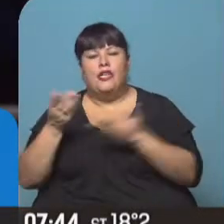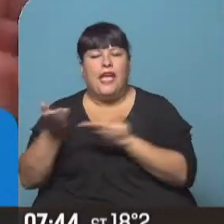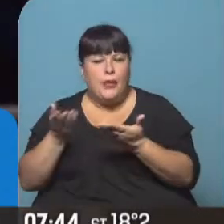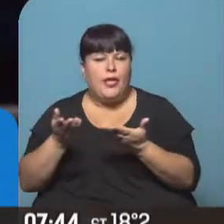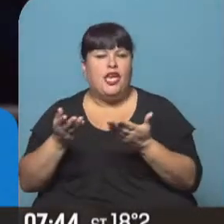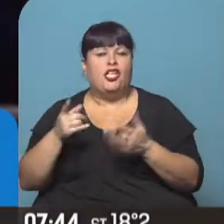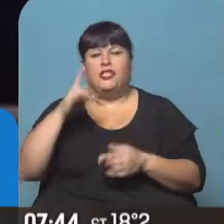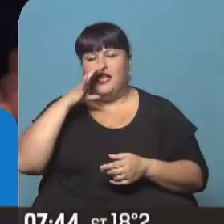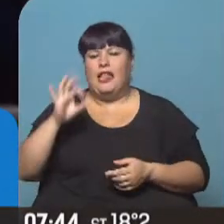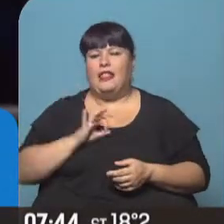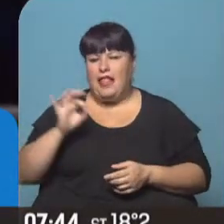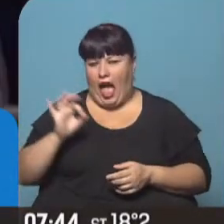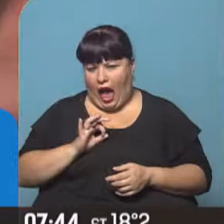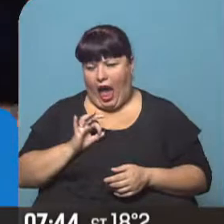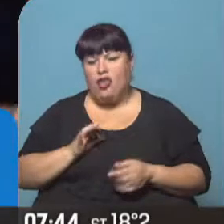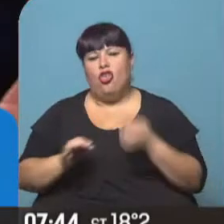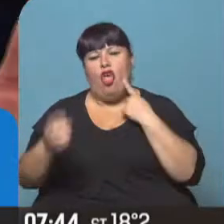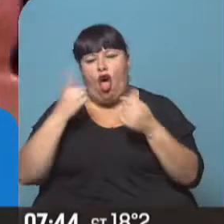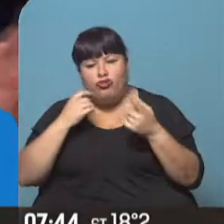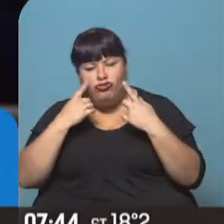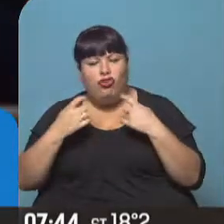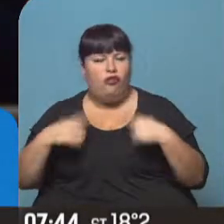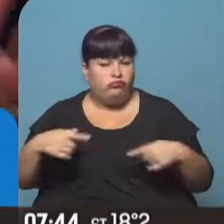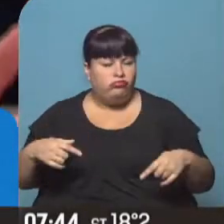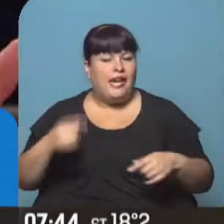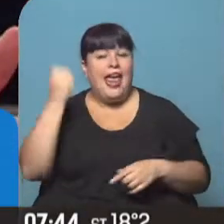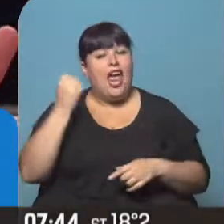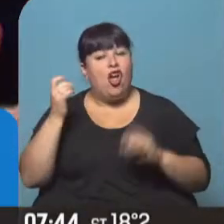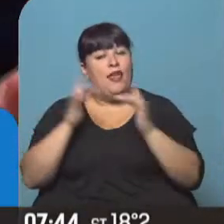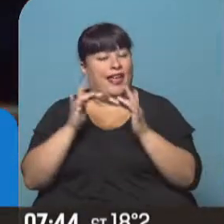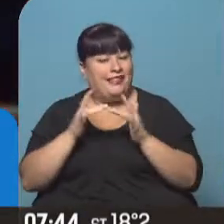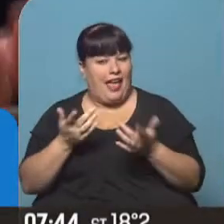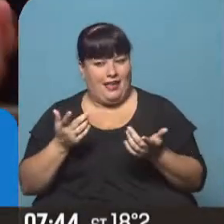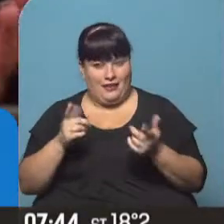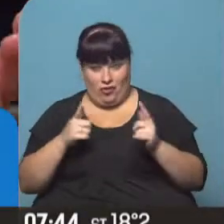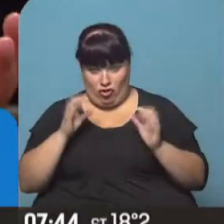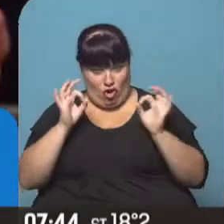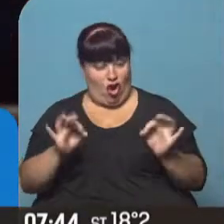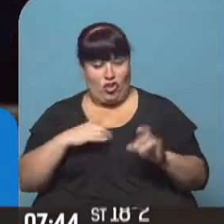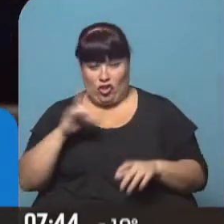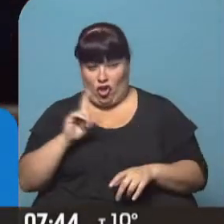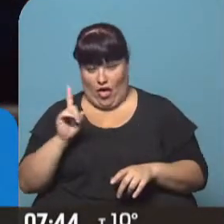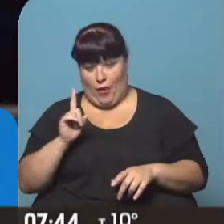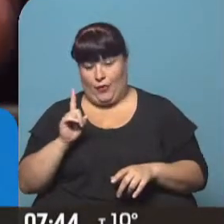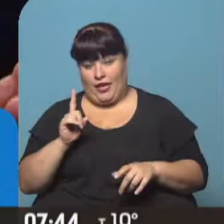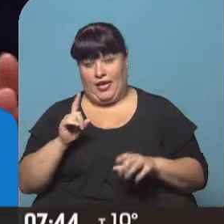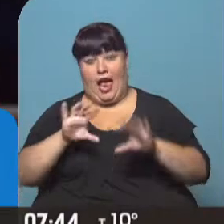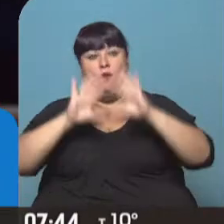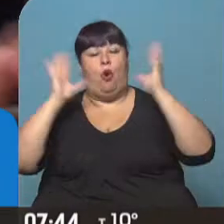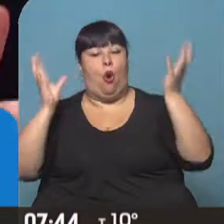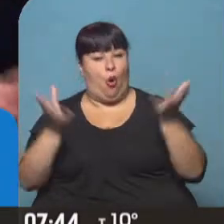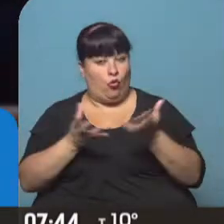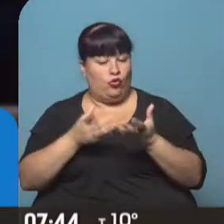han tenido 70 años de regulaciones. En la economía digital no se ha llegado todavía al nivel global